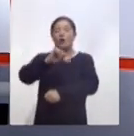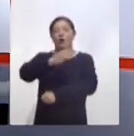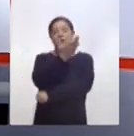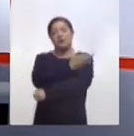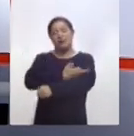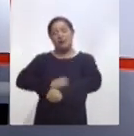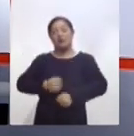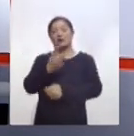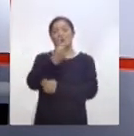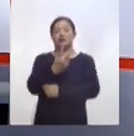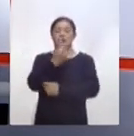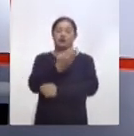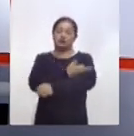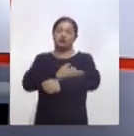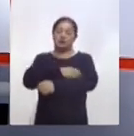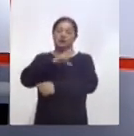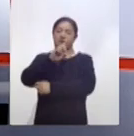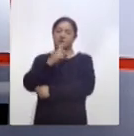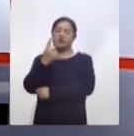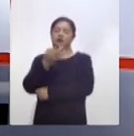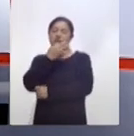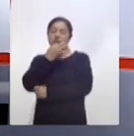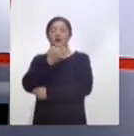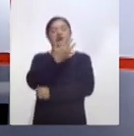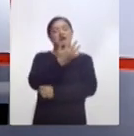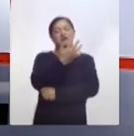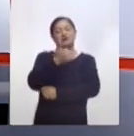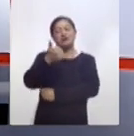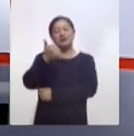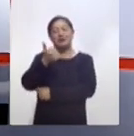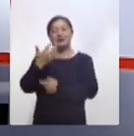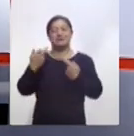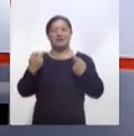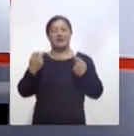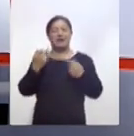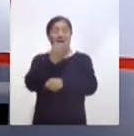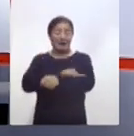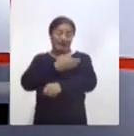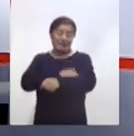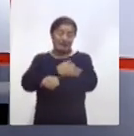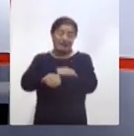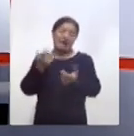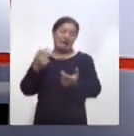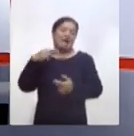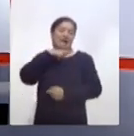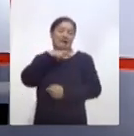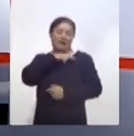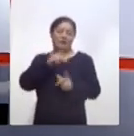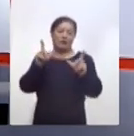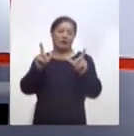tarde, 2 de la tarde con 31 minutos, 5 y 6, avances informativos y 8 de la